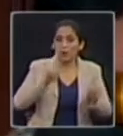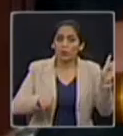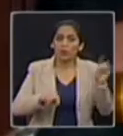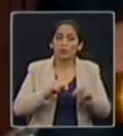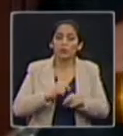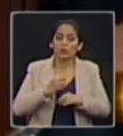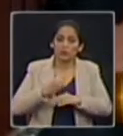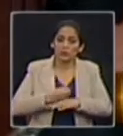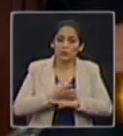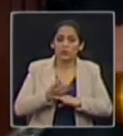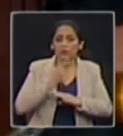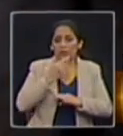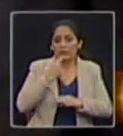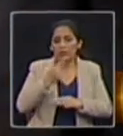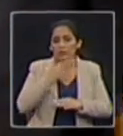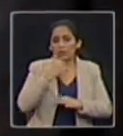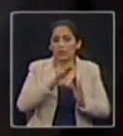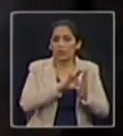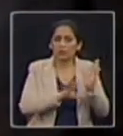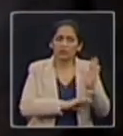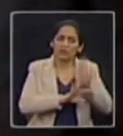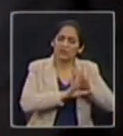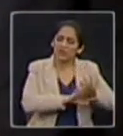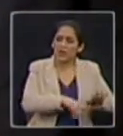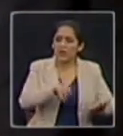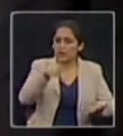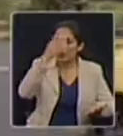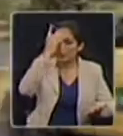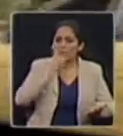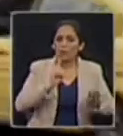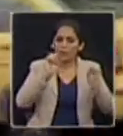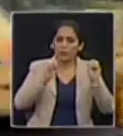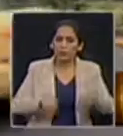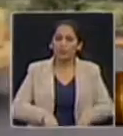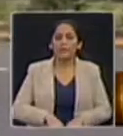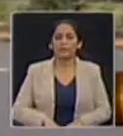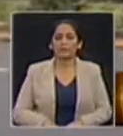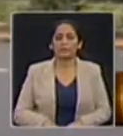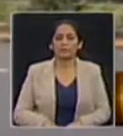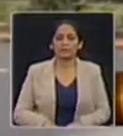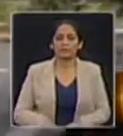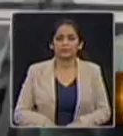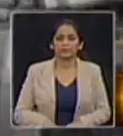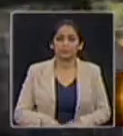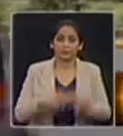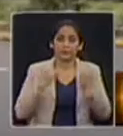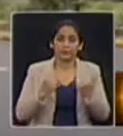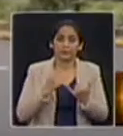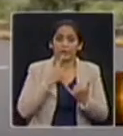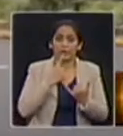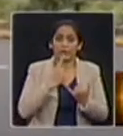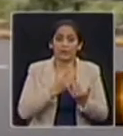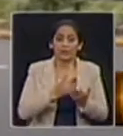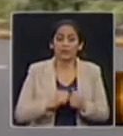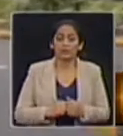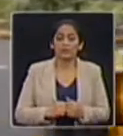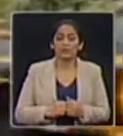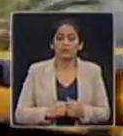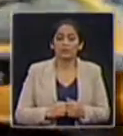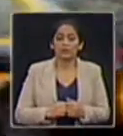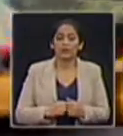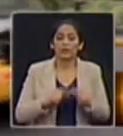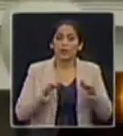Constitucional y directamente consultar. A la par están los criterios que señalan que el organismo constitucional estaría siendo presionado por el